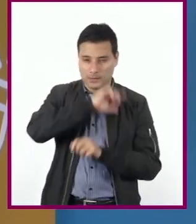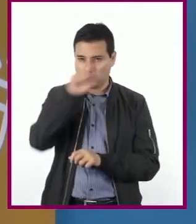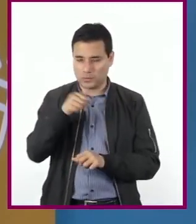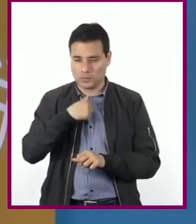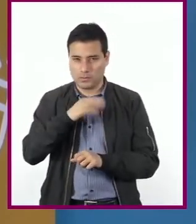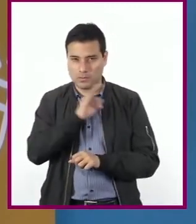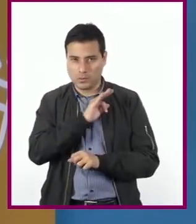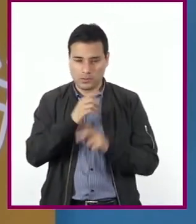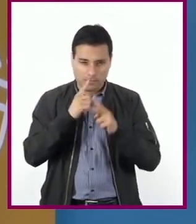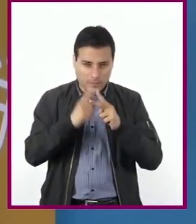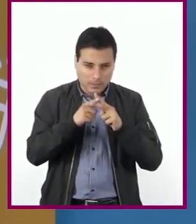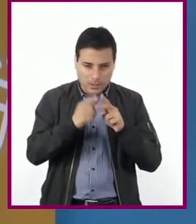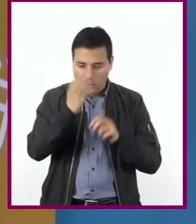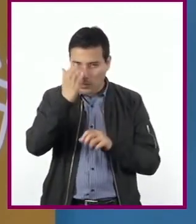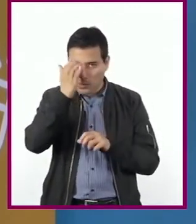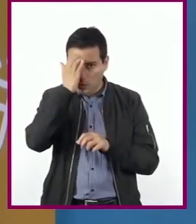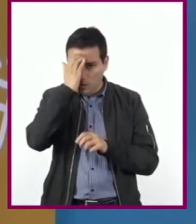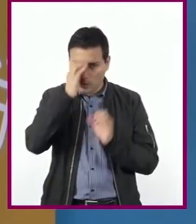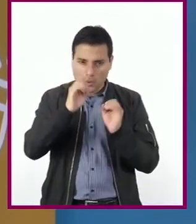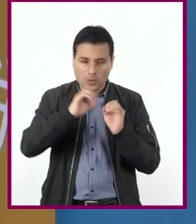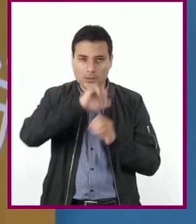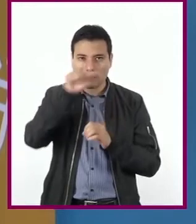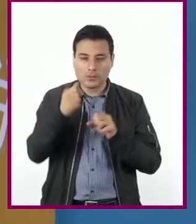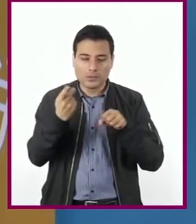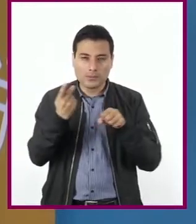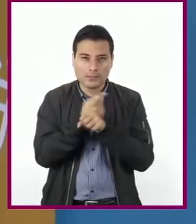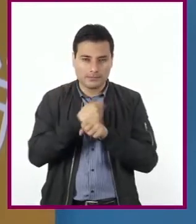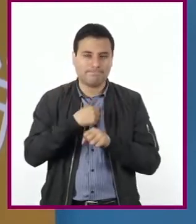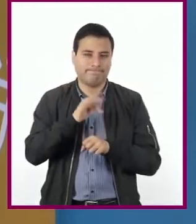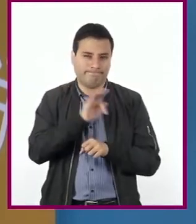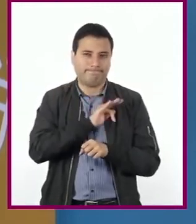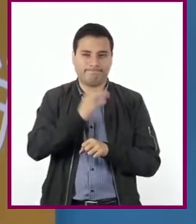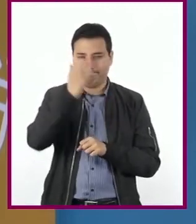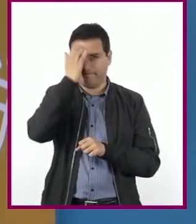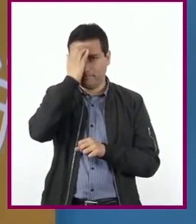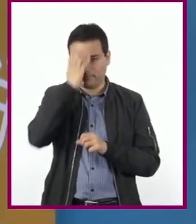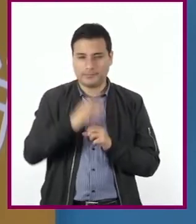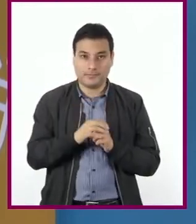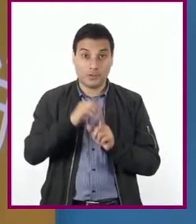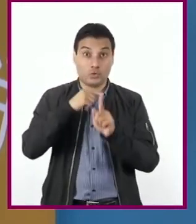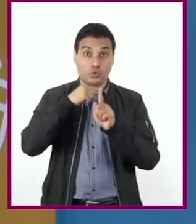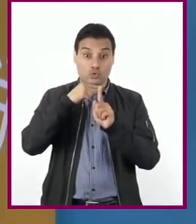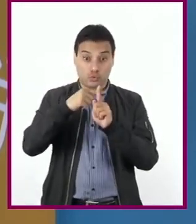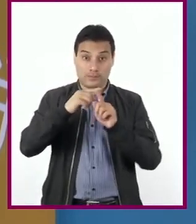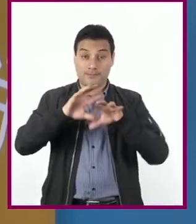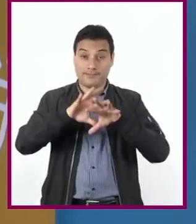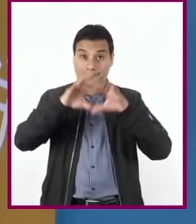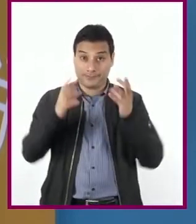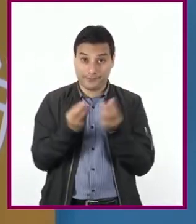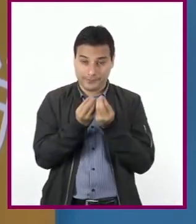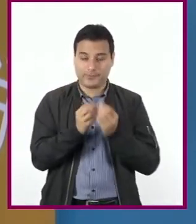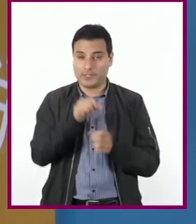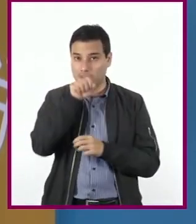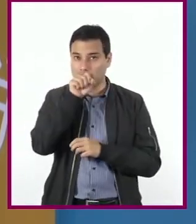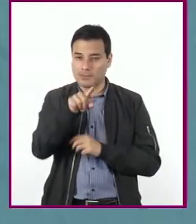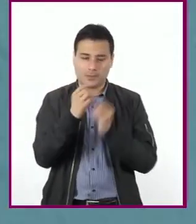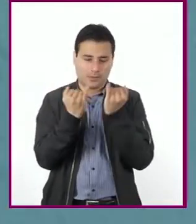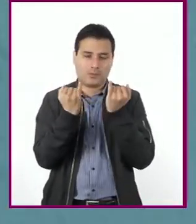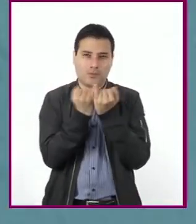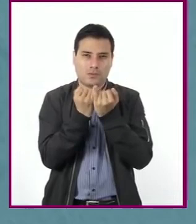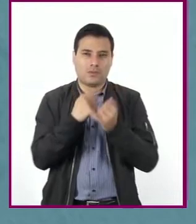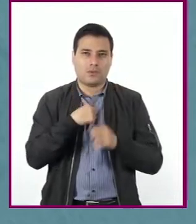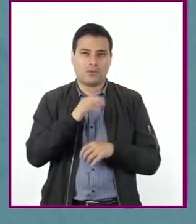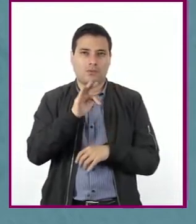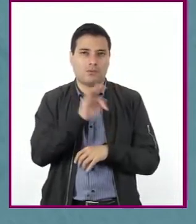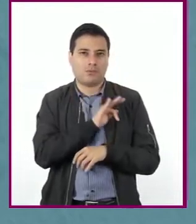o predecir el efecto de dichas fuerzas, sumándolas para obtener la resultante. También se pueden usar